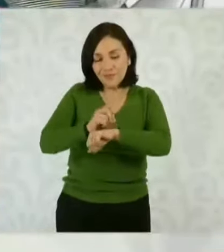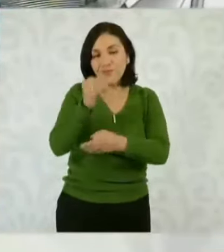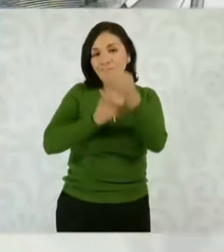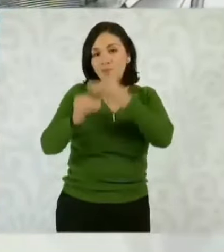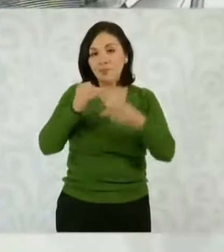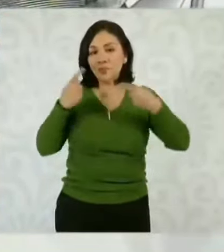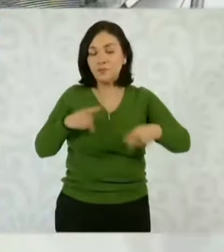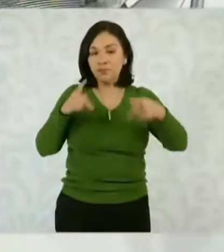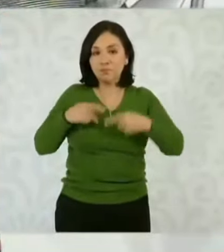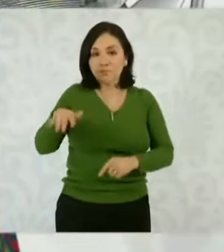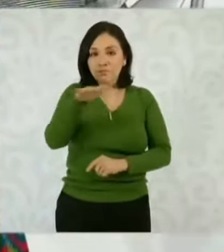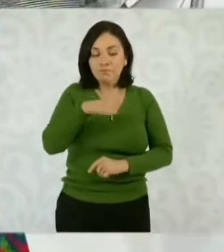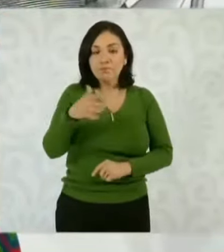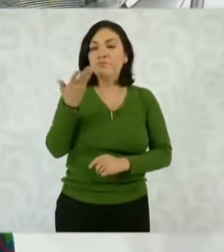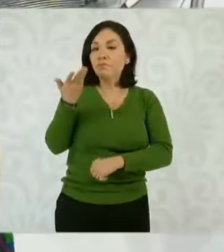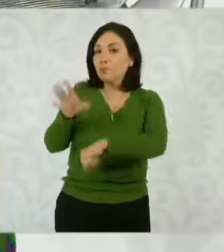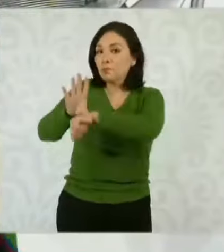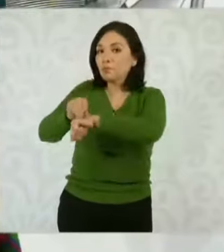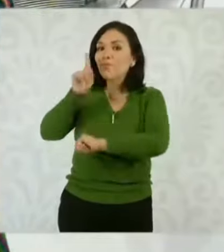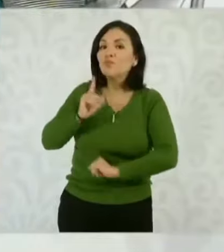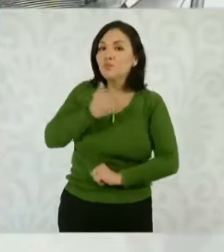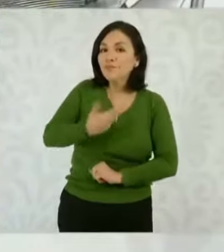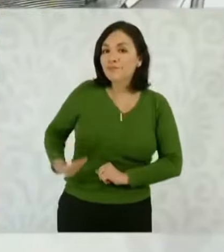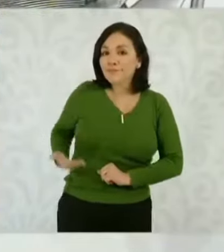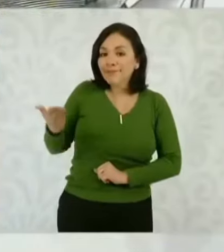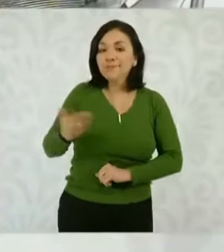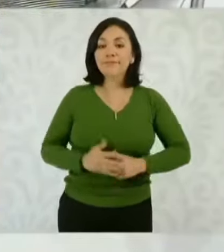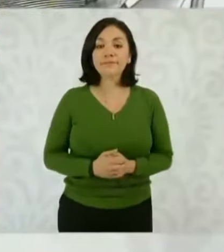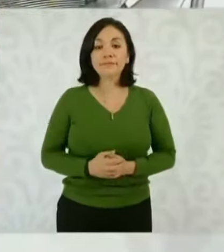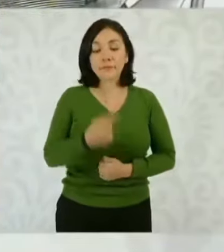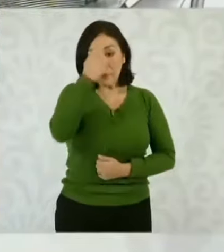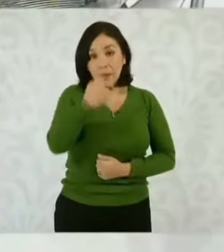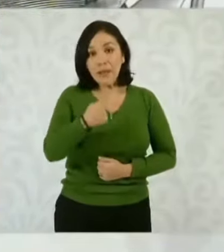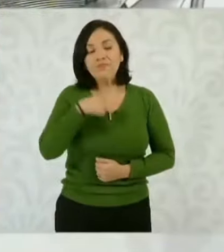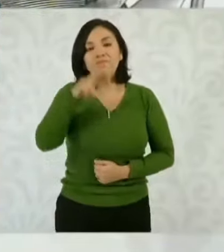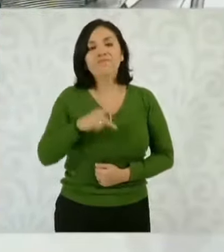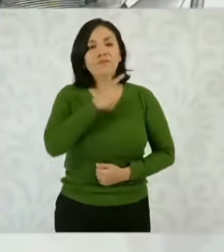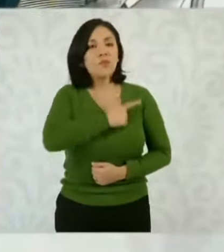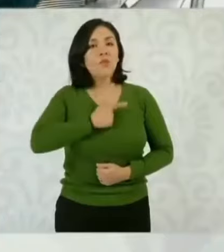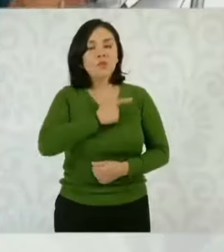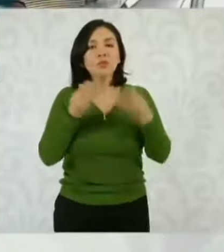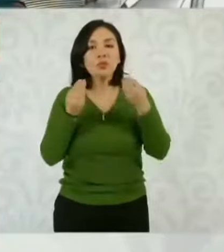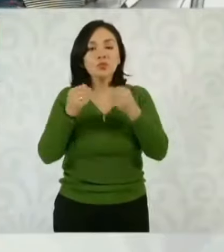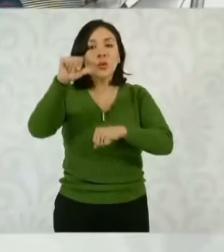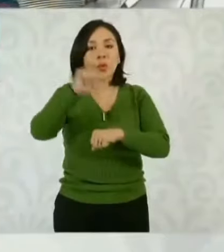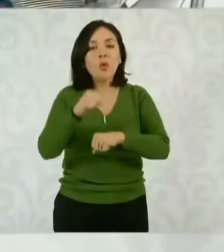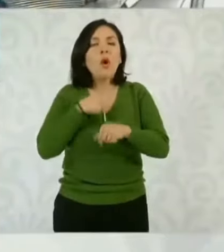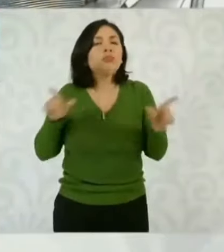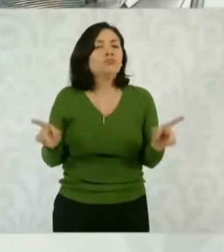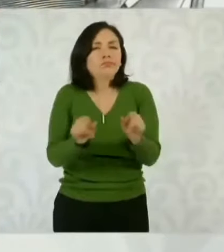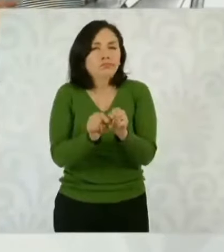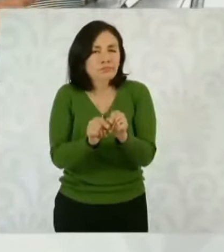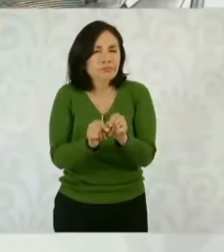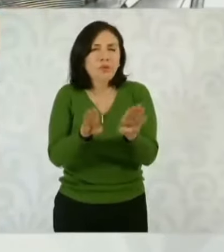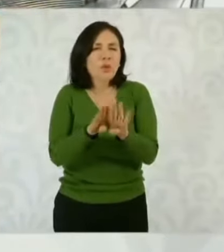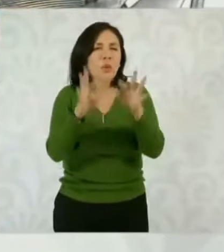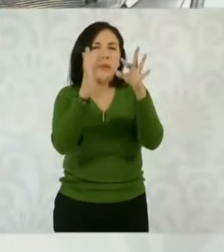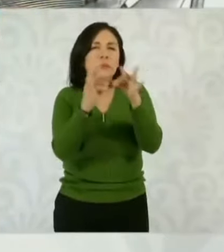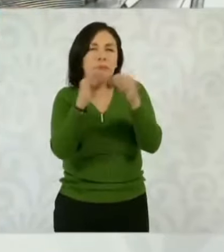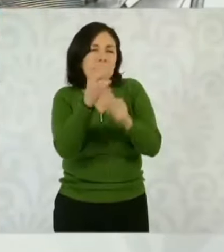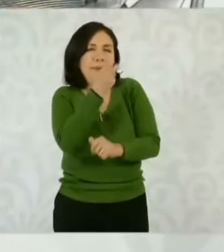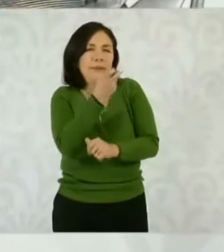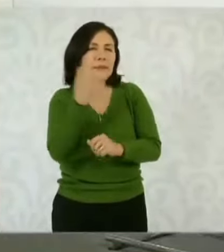a todas, todos y todas, con su venia presidenta. Para mí es un gusto el poder resumir a grandes rasgos